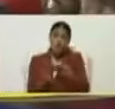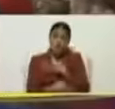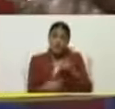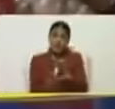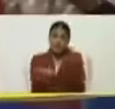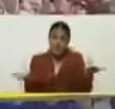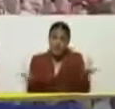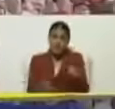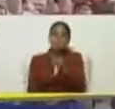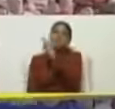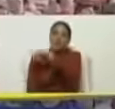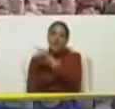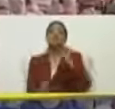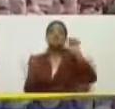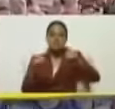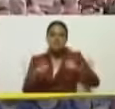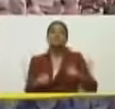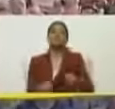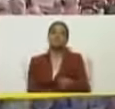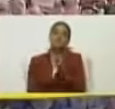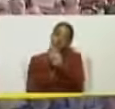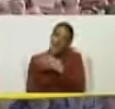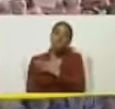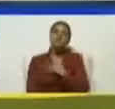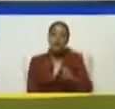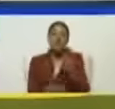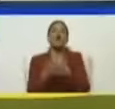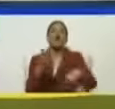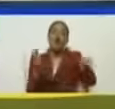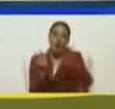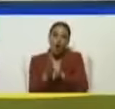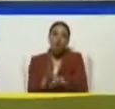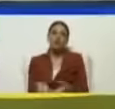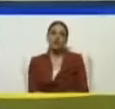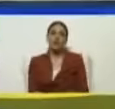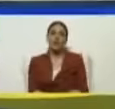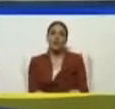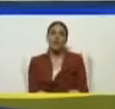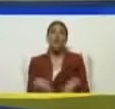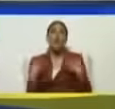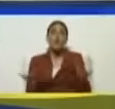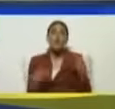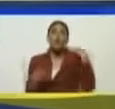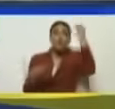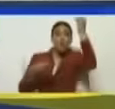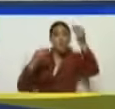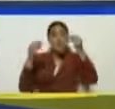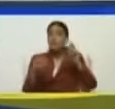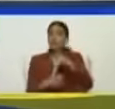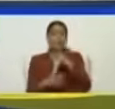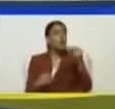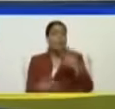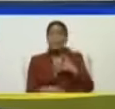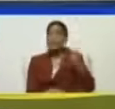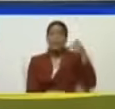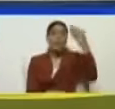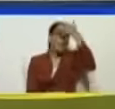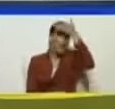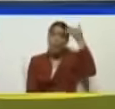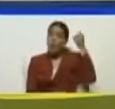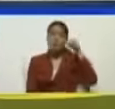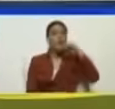sí, Marglory, ellos sí quieren. Por eso hago estas reflexiones. En